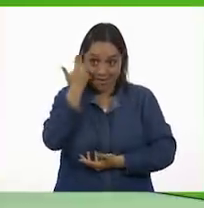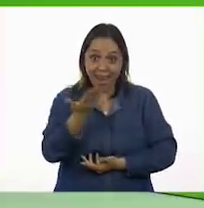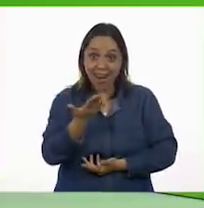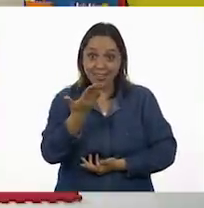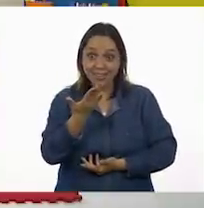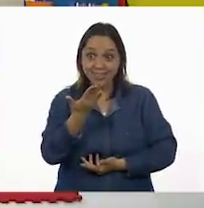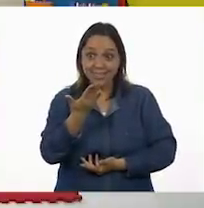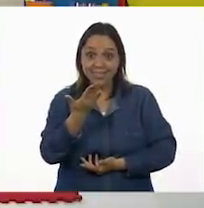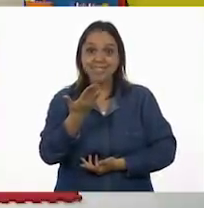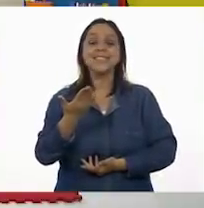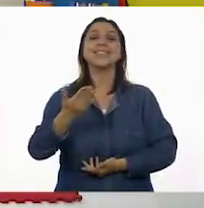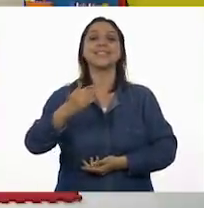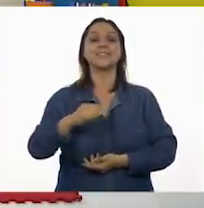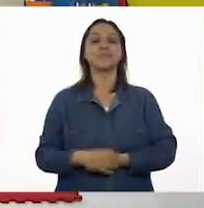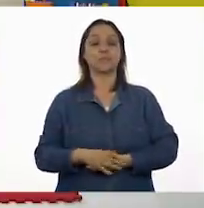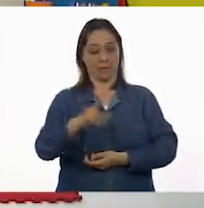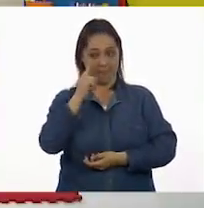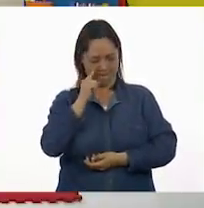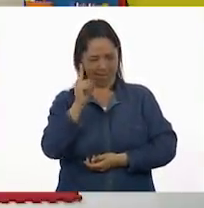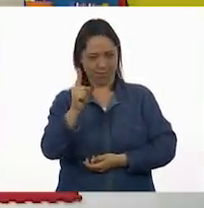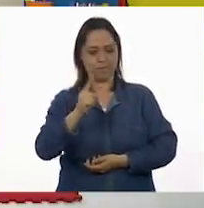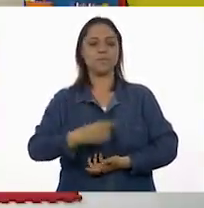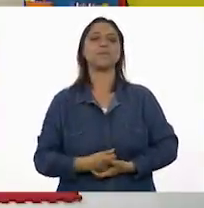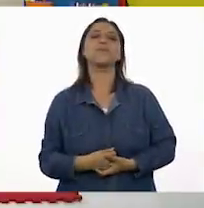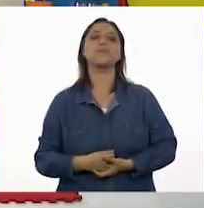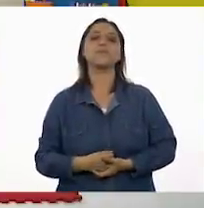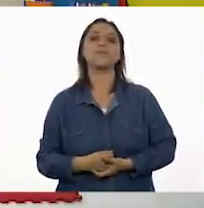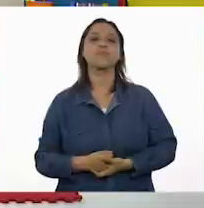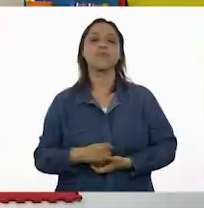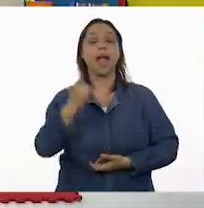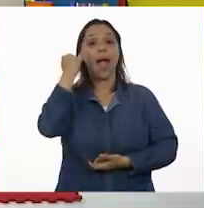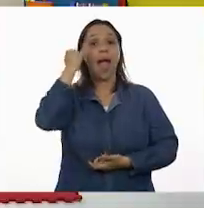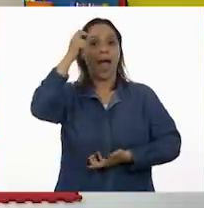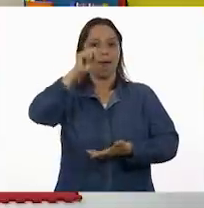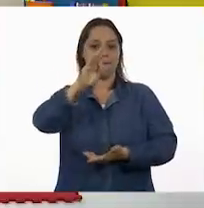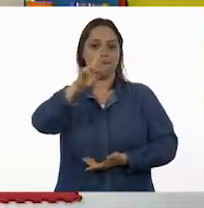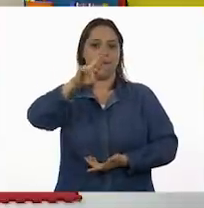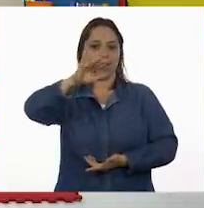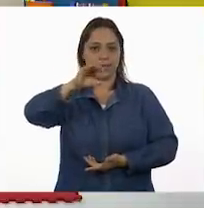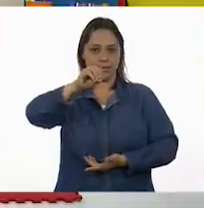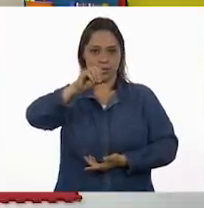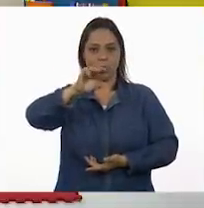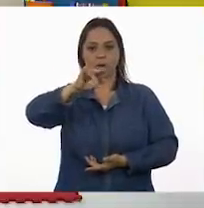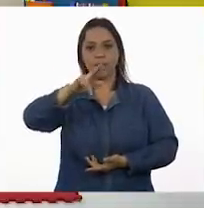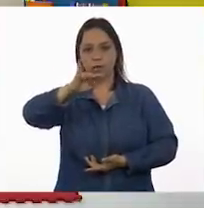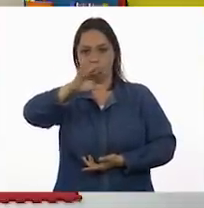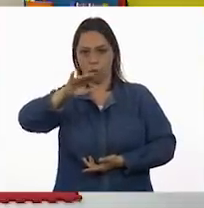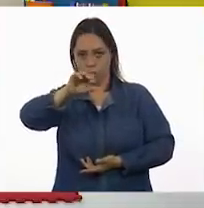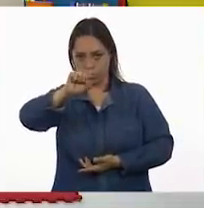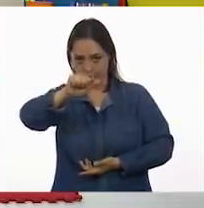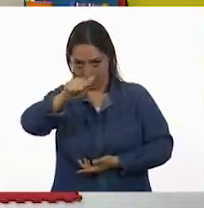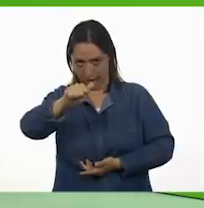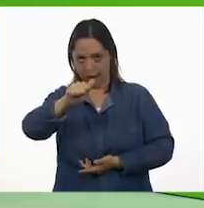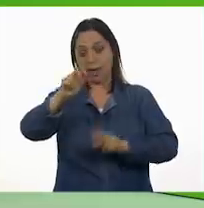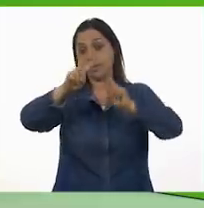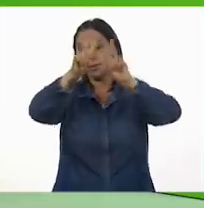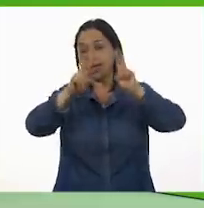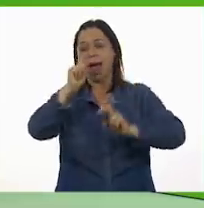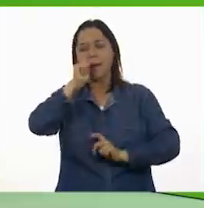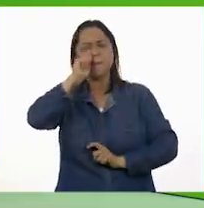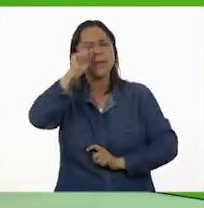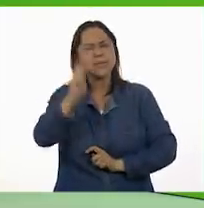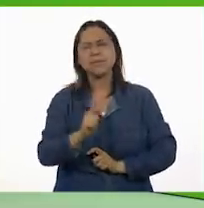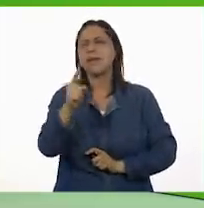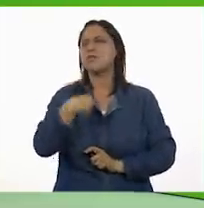escuchar? Ahí te va, ¿eh? Es de Francisco Hinojosa y se llama Amistad. Te lo dedico